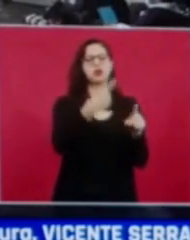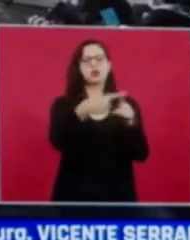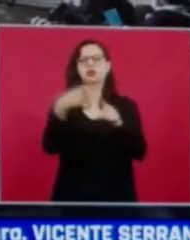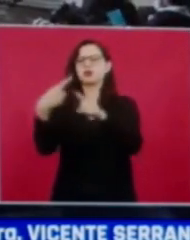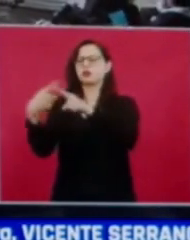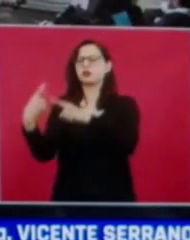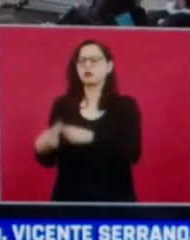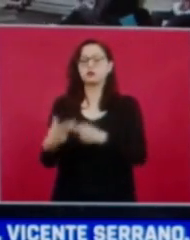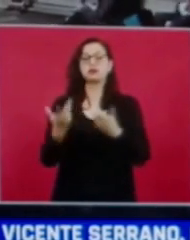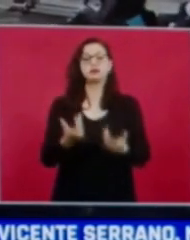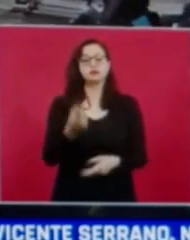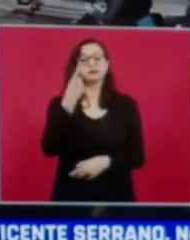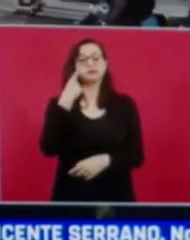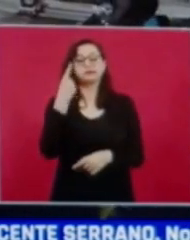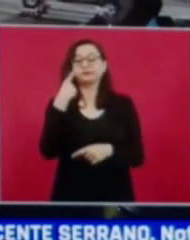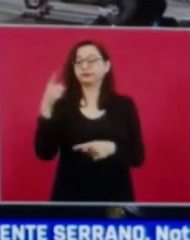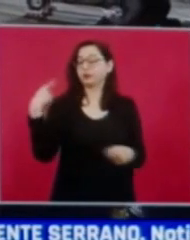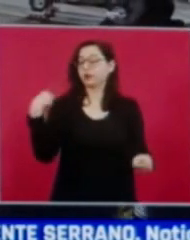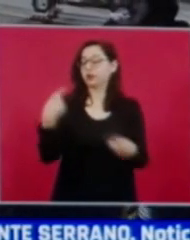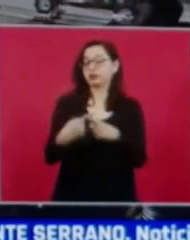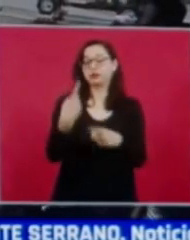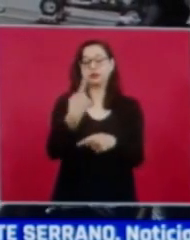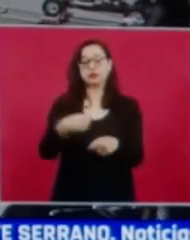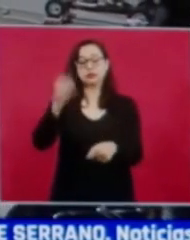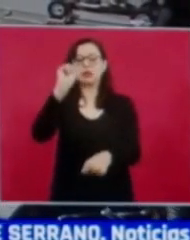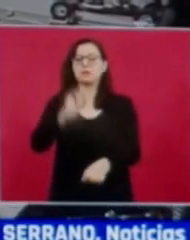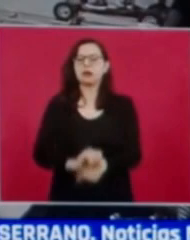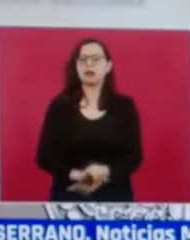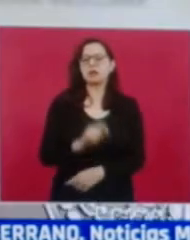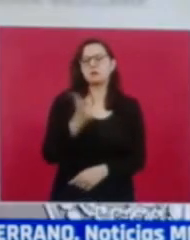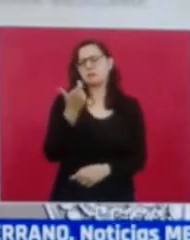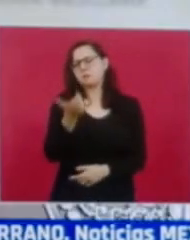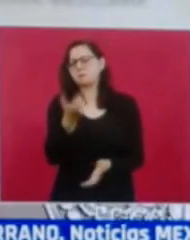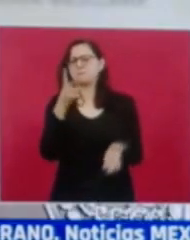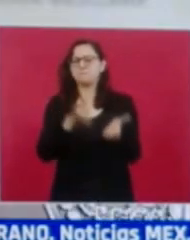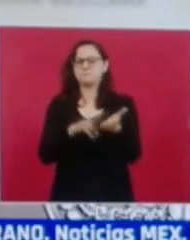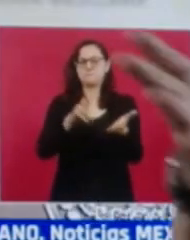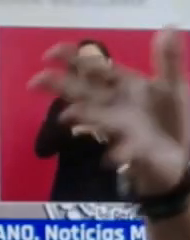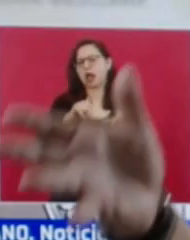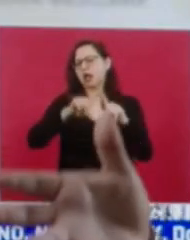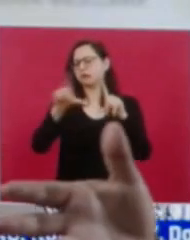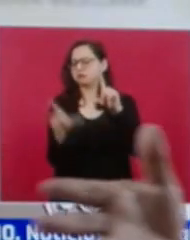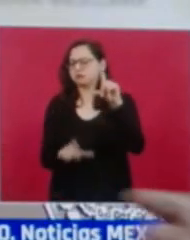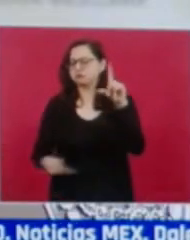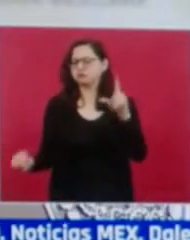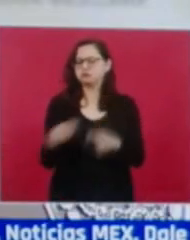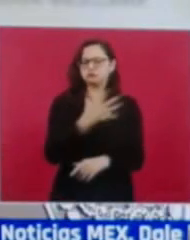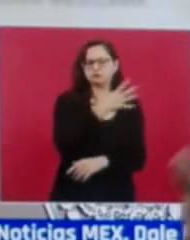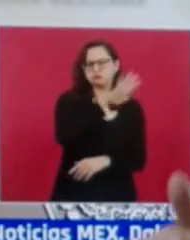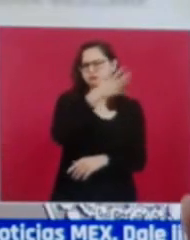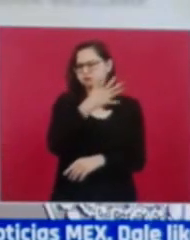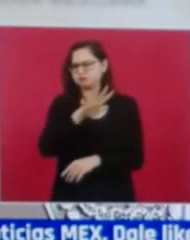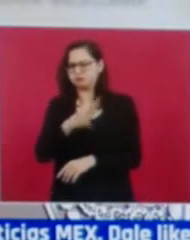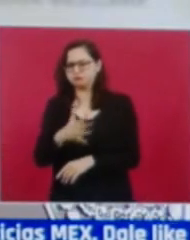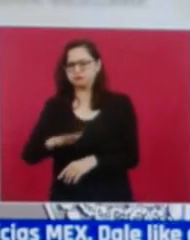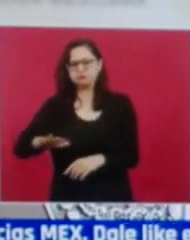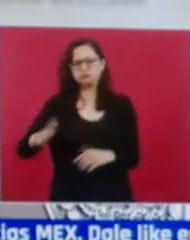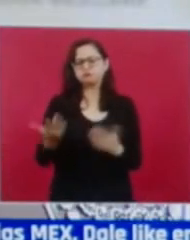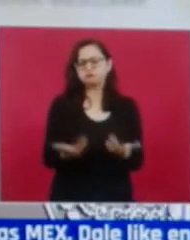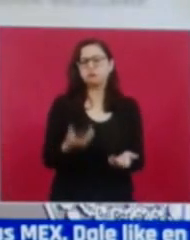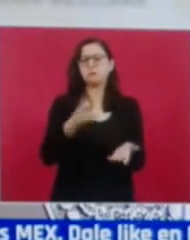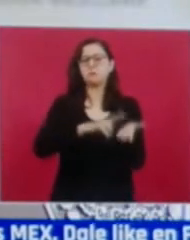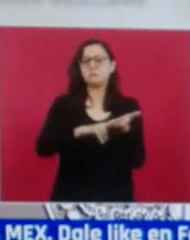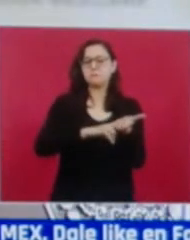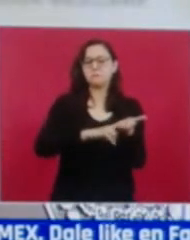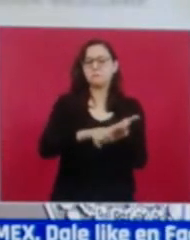elementos discretos, limitados, mientras que los grandes medios llegan y aparcan su gran camioneta de microondas frente